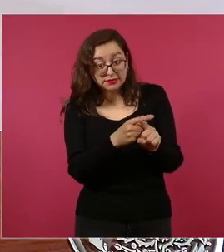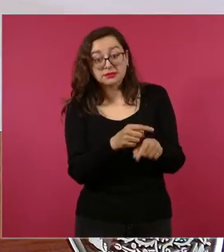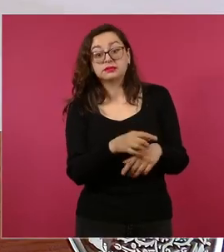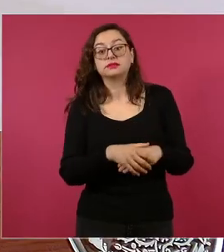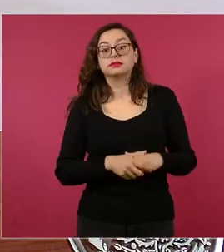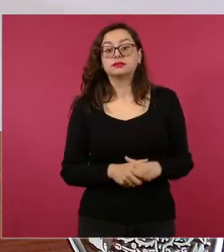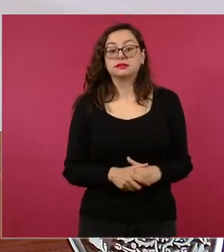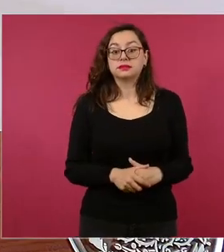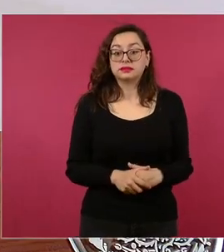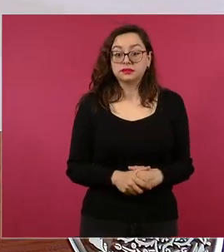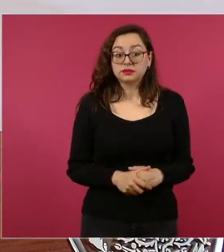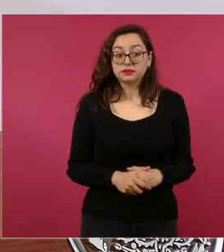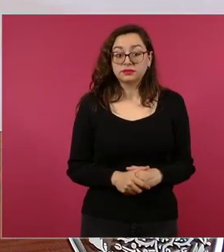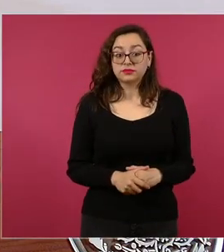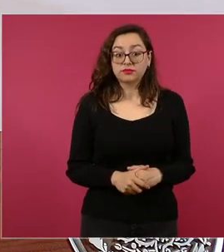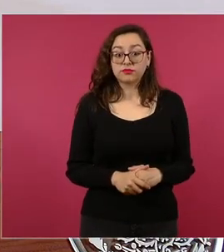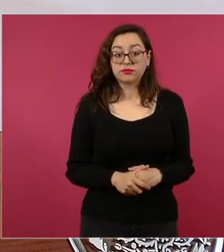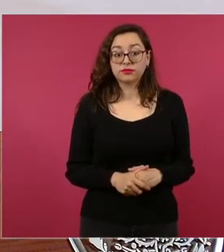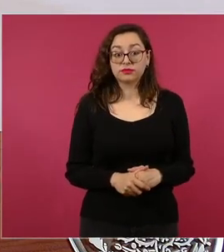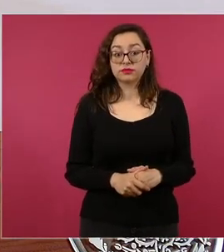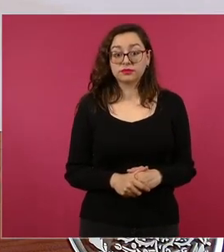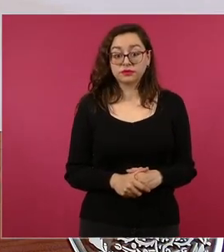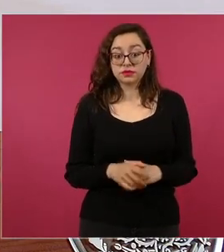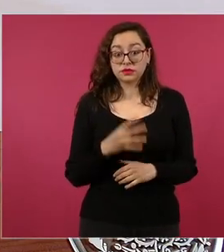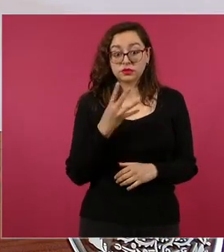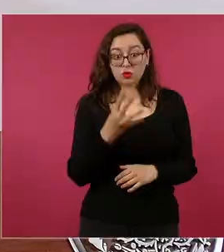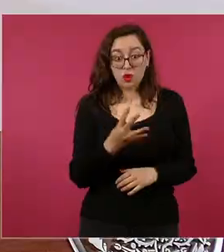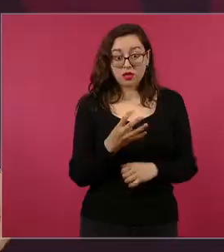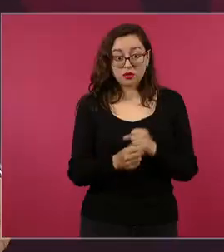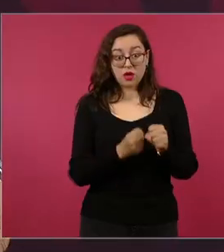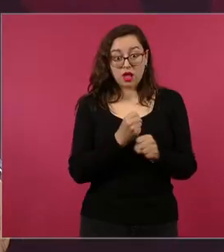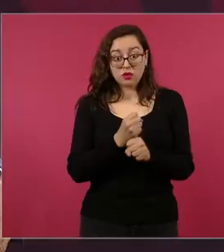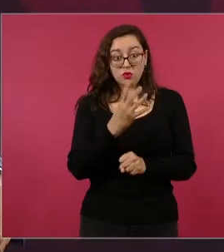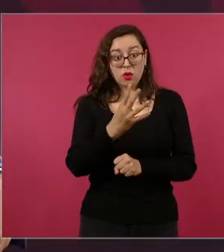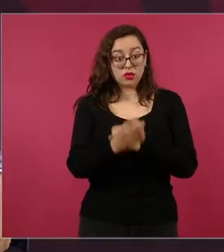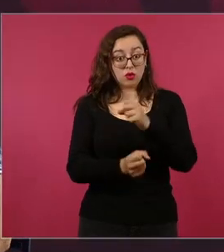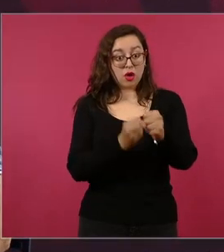¿Tres periodos de? 4 años. 4 años.